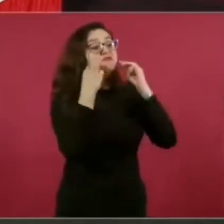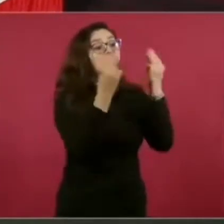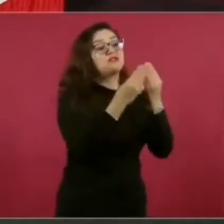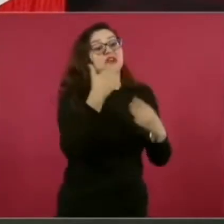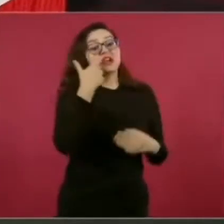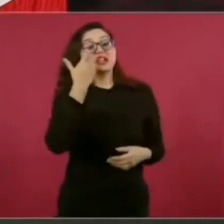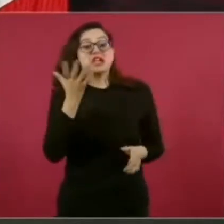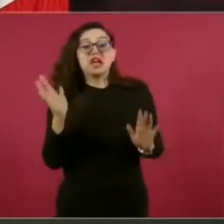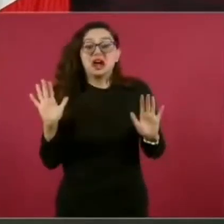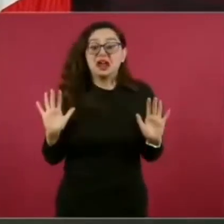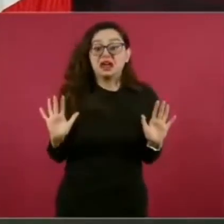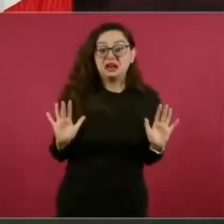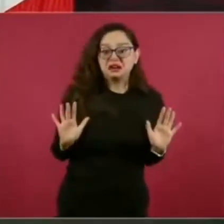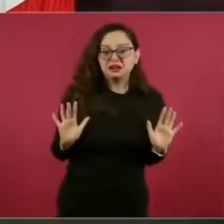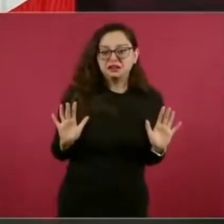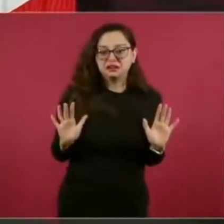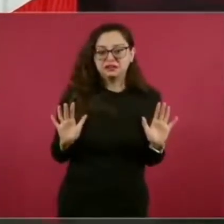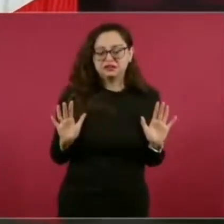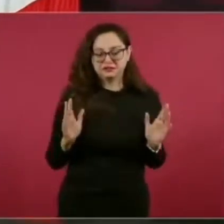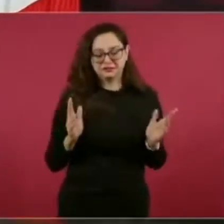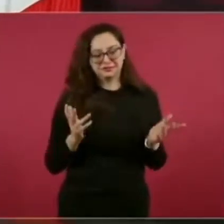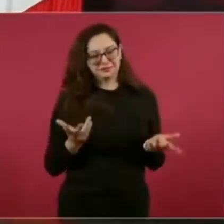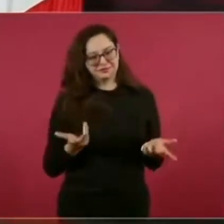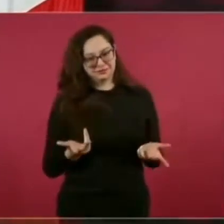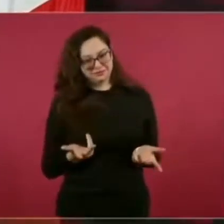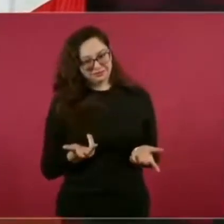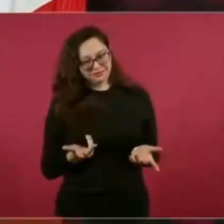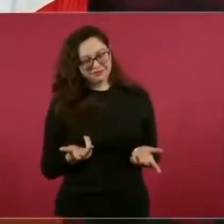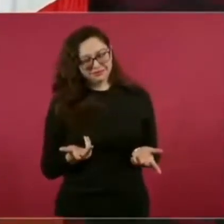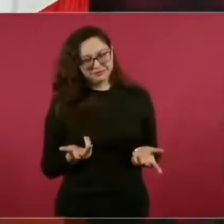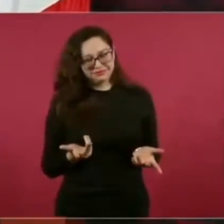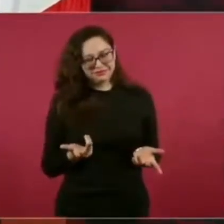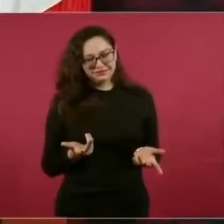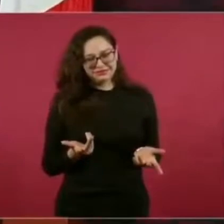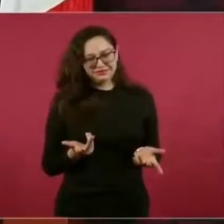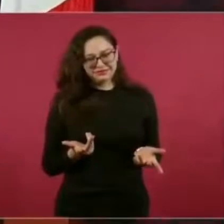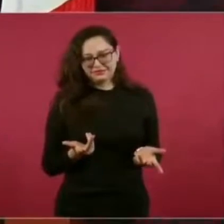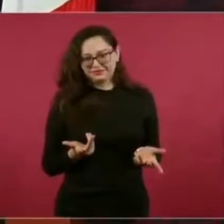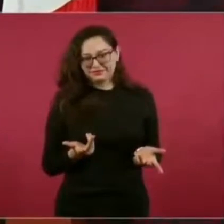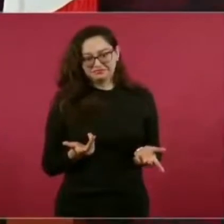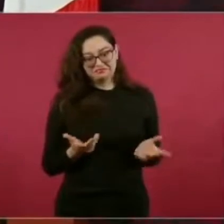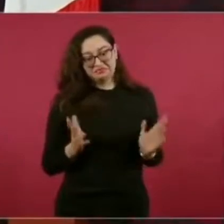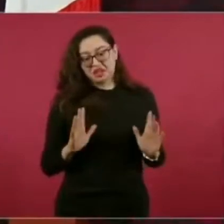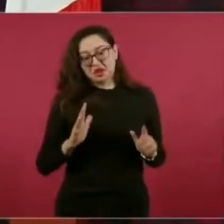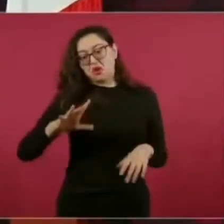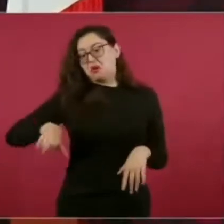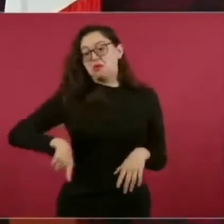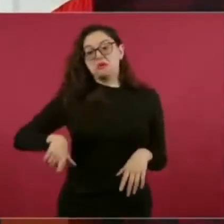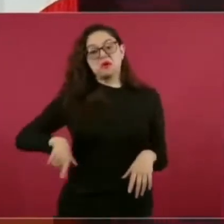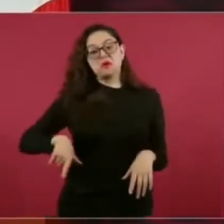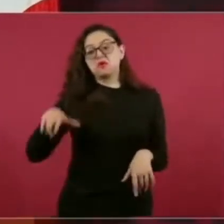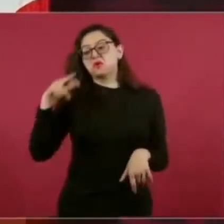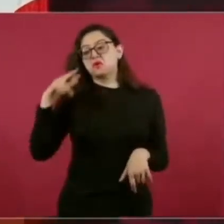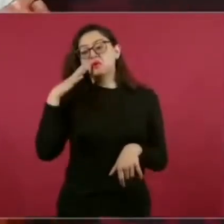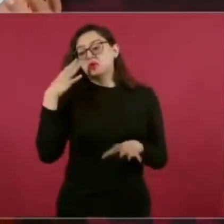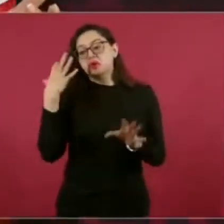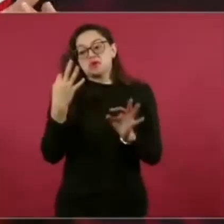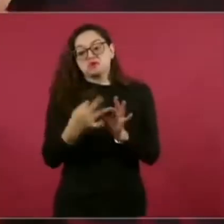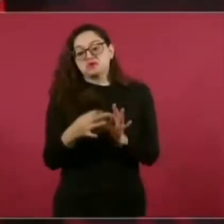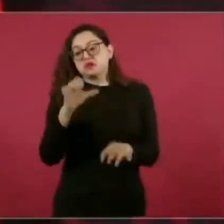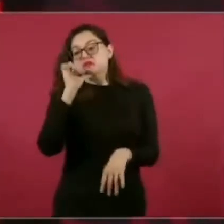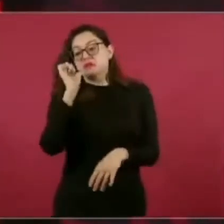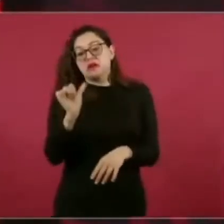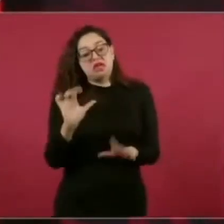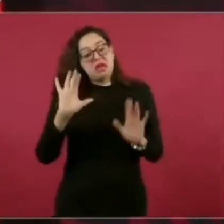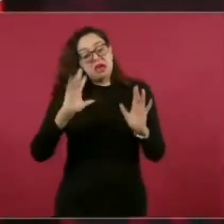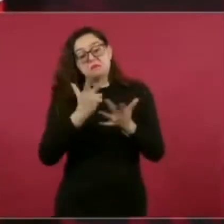los grupos y no era una responsabilidad del Estado